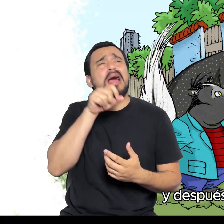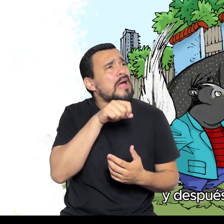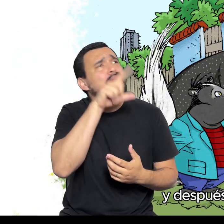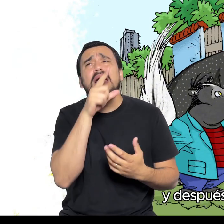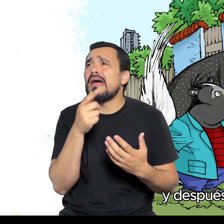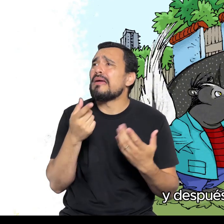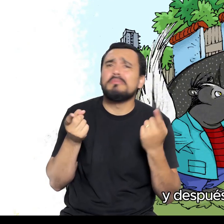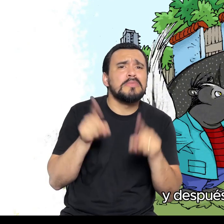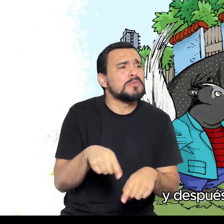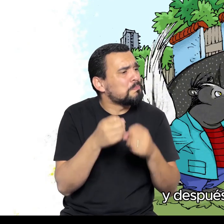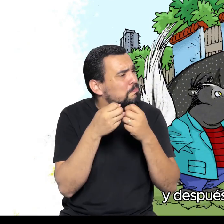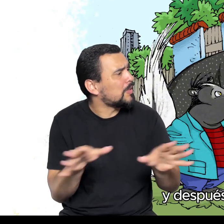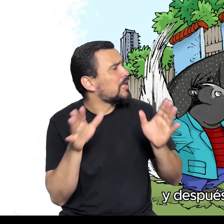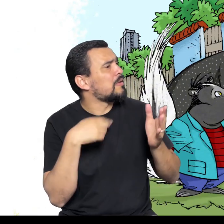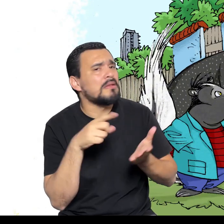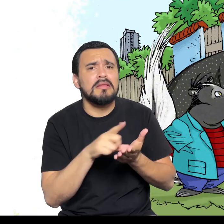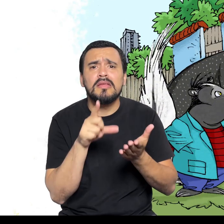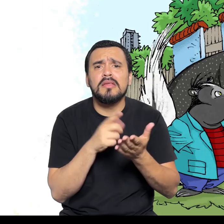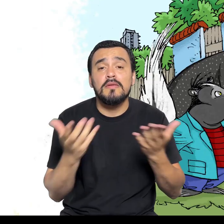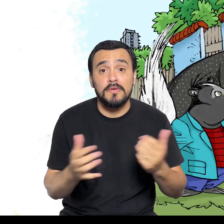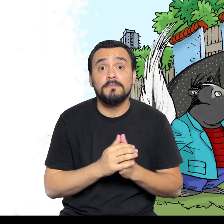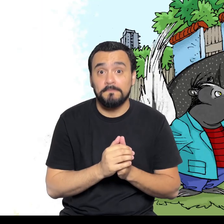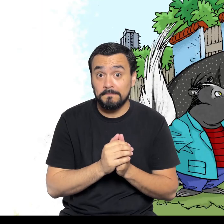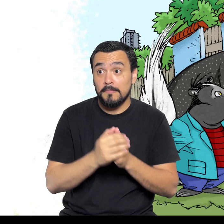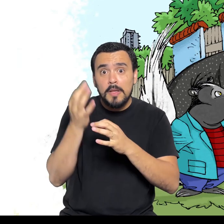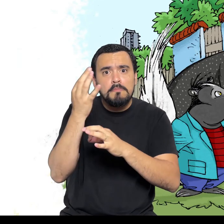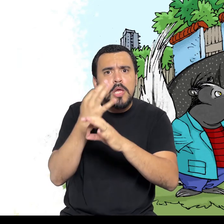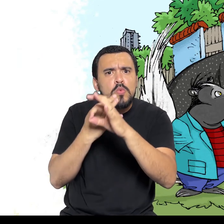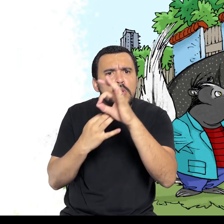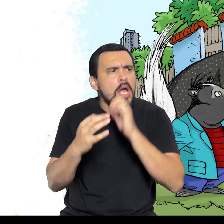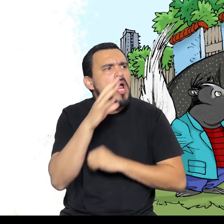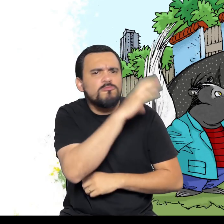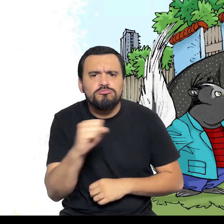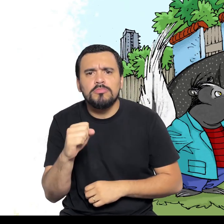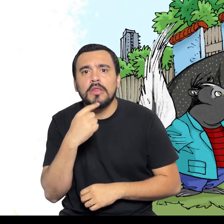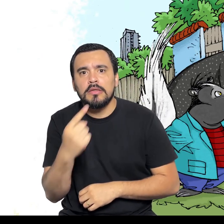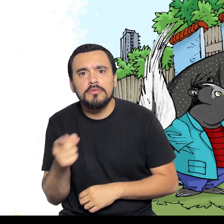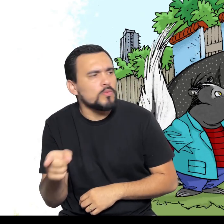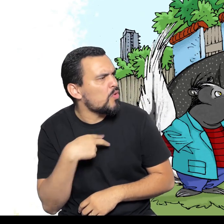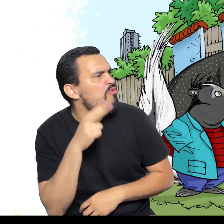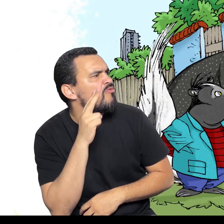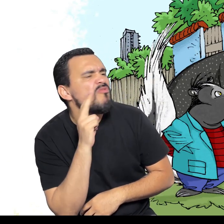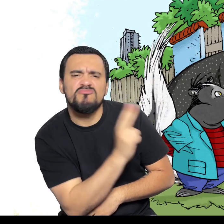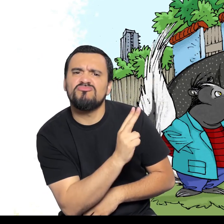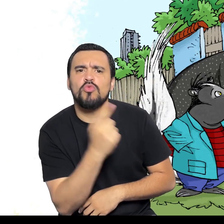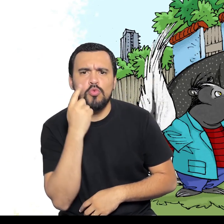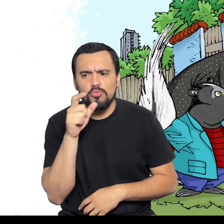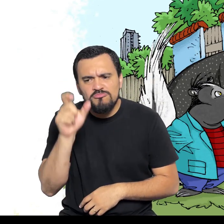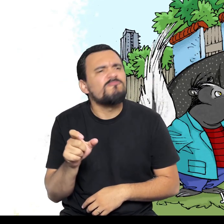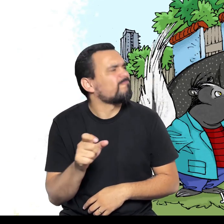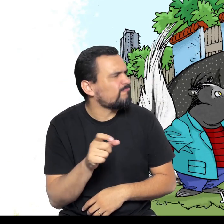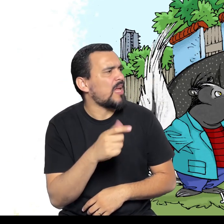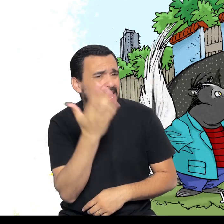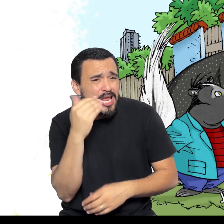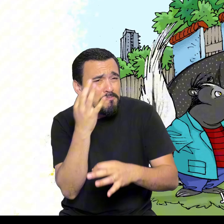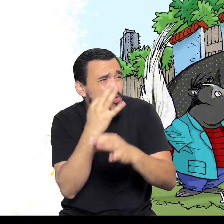varios gritos agudos de 2 sílabas. De madrugada robaron porque yo pasé ayer casi a medianoche